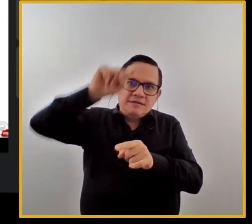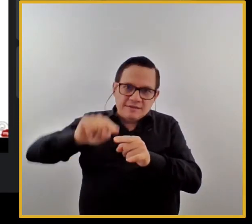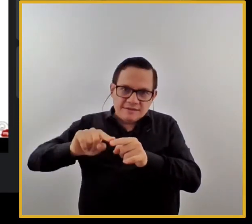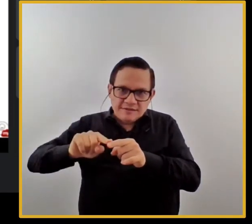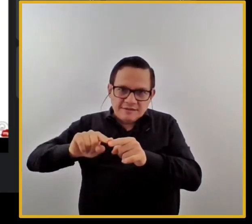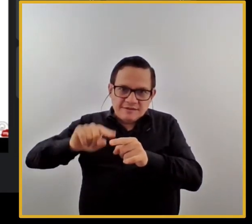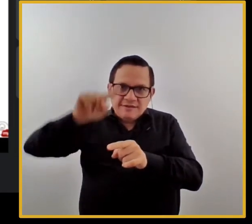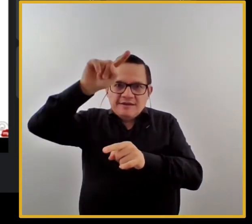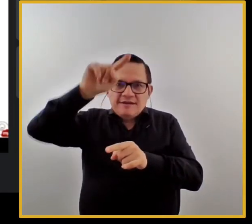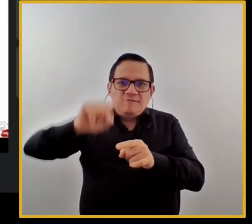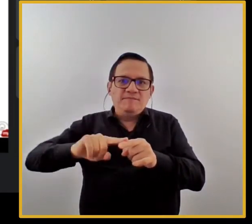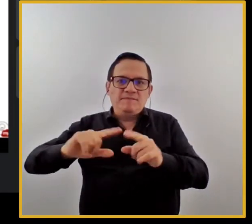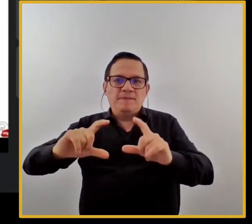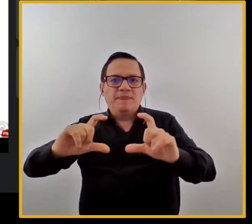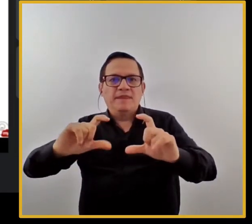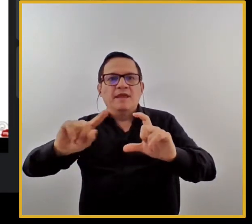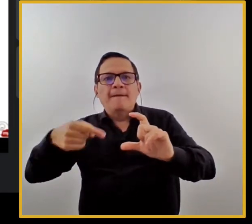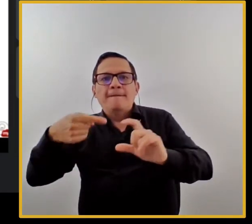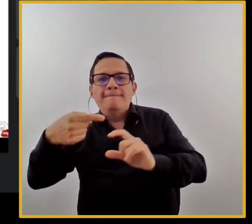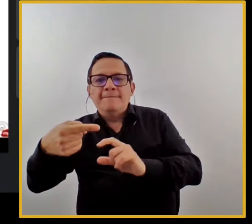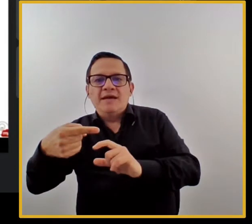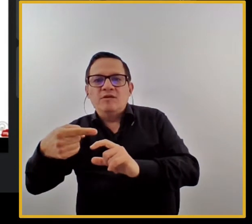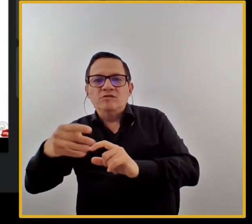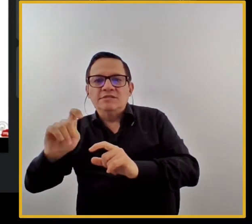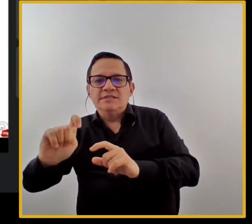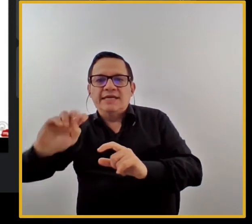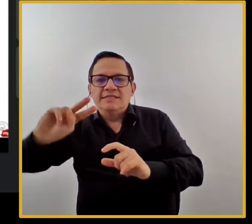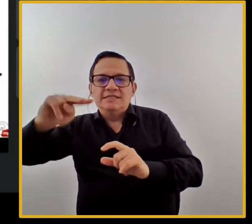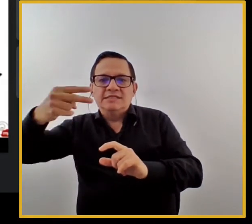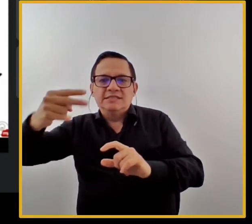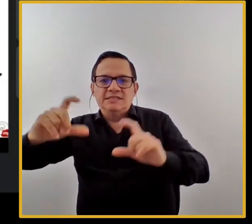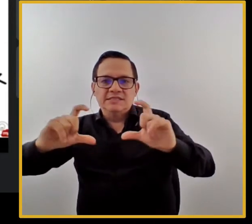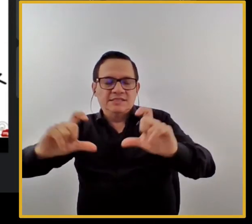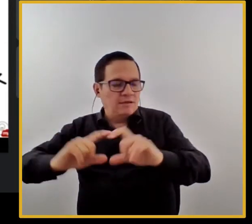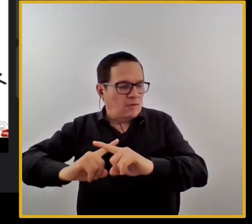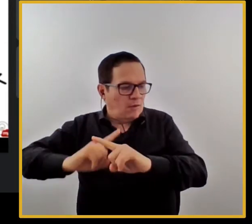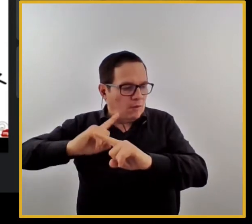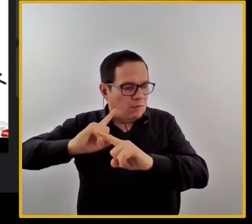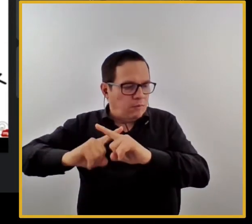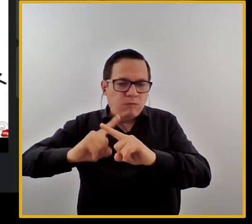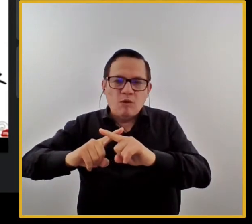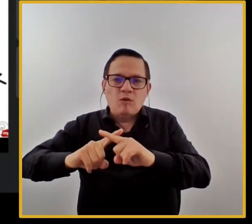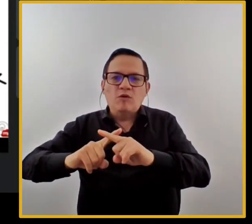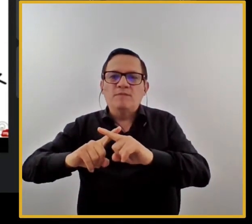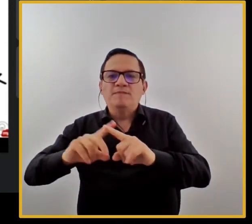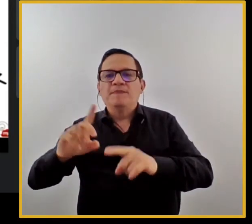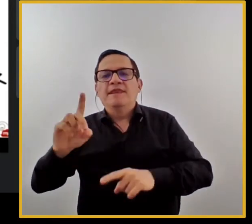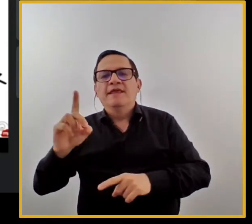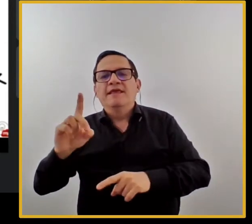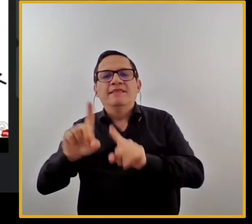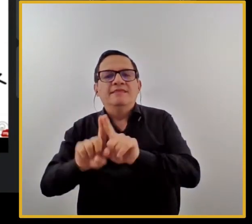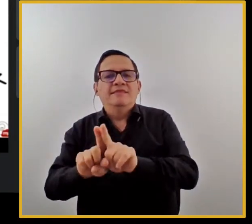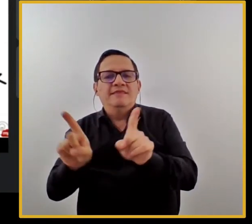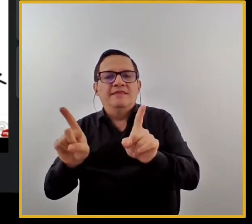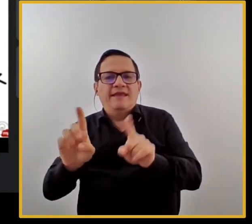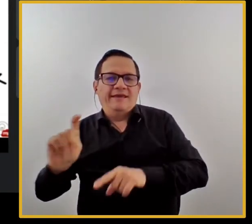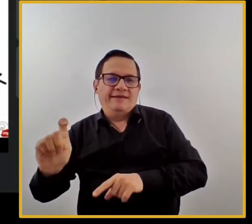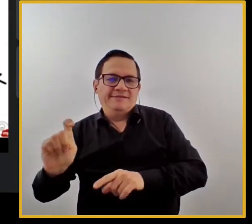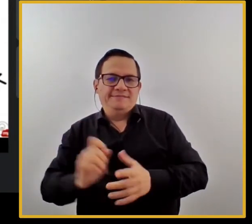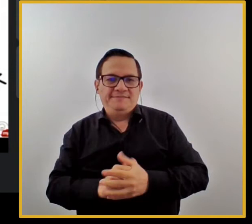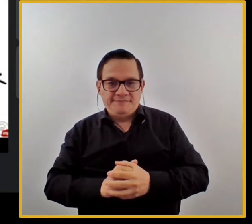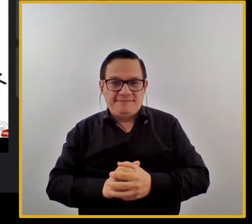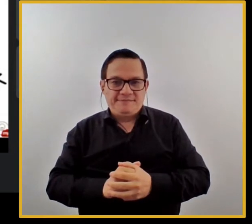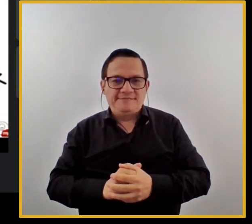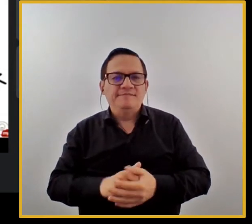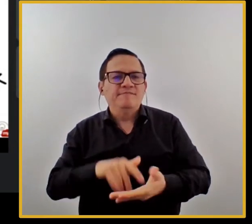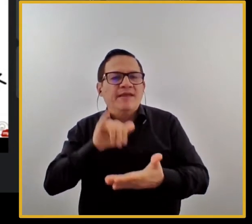menos x al cuadrado por el diferencial. Allí lo que hacemos